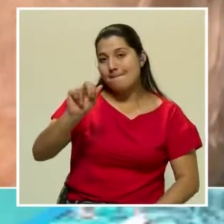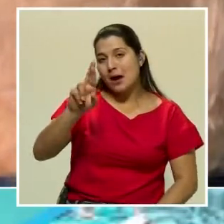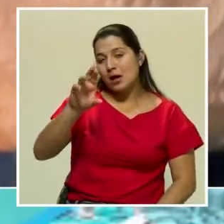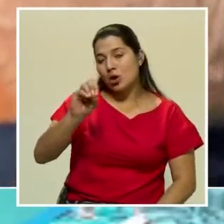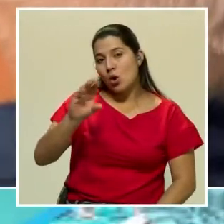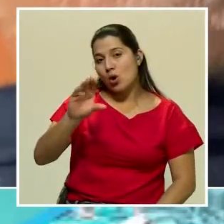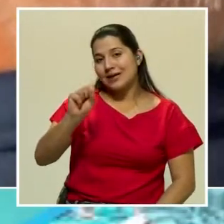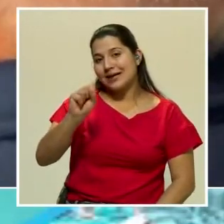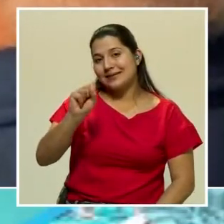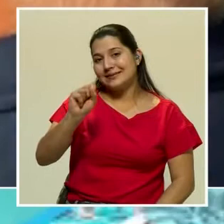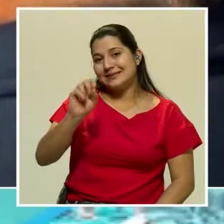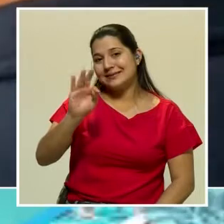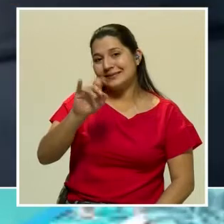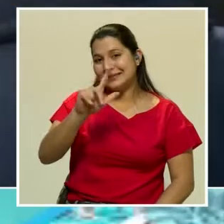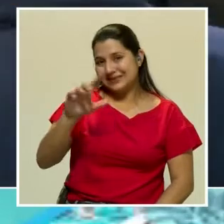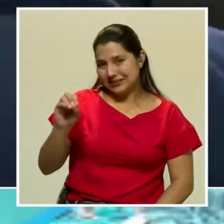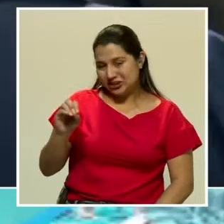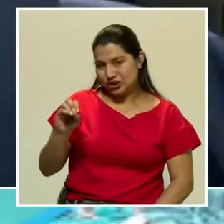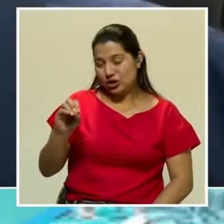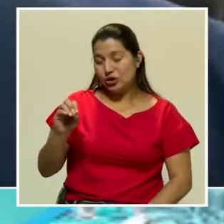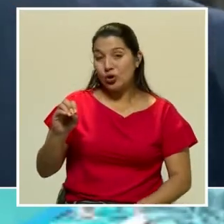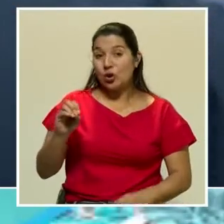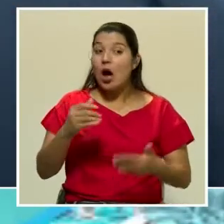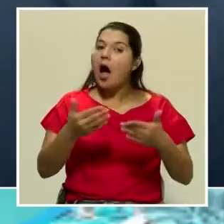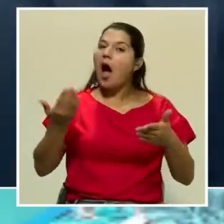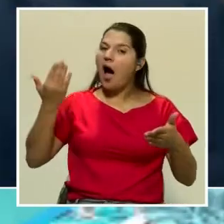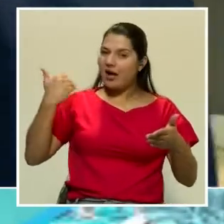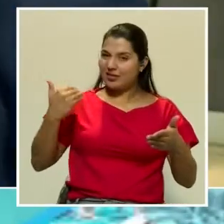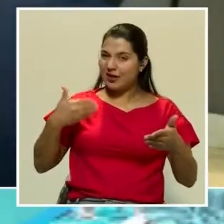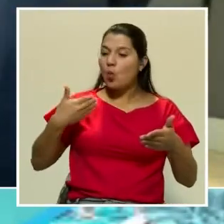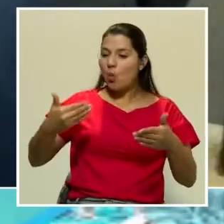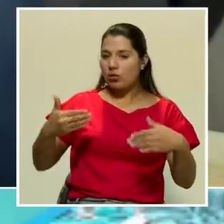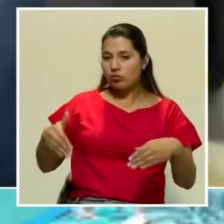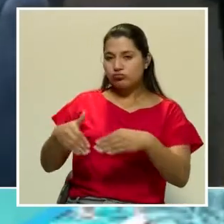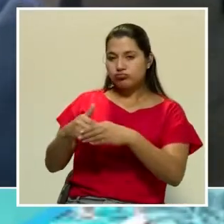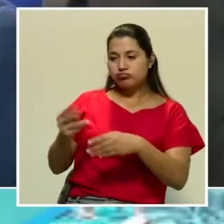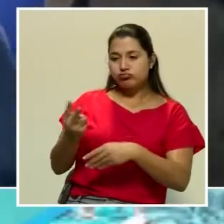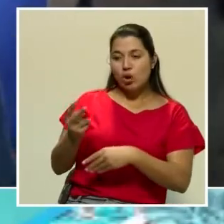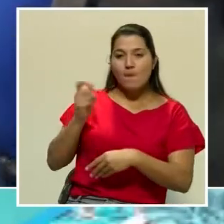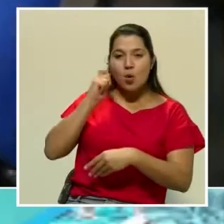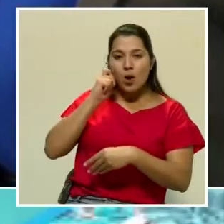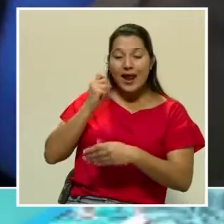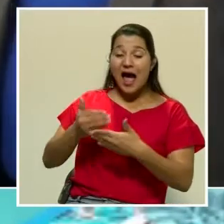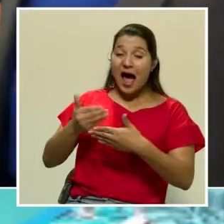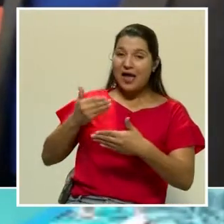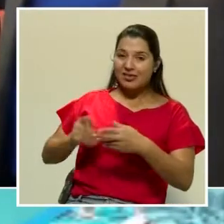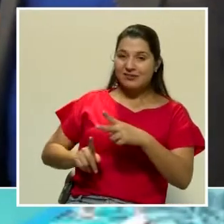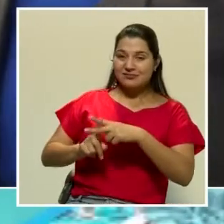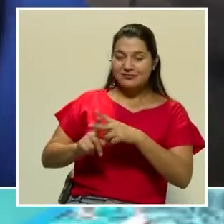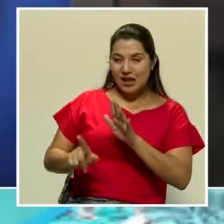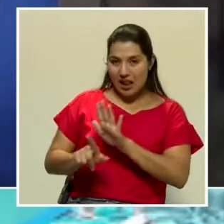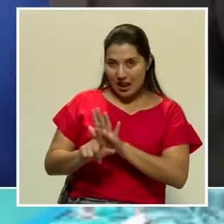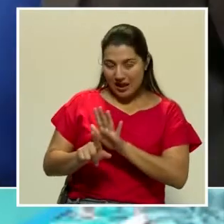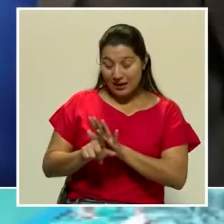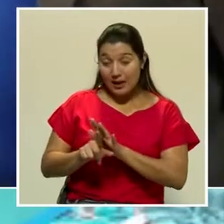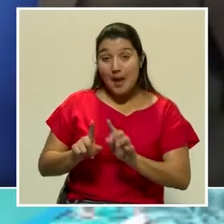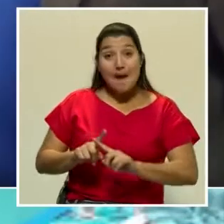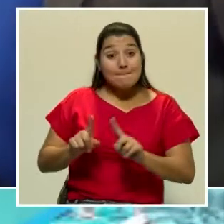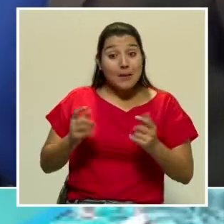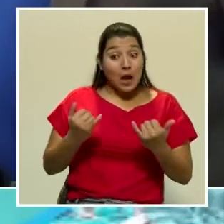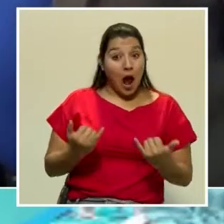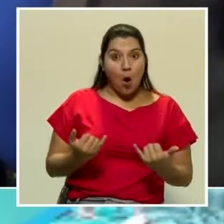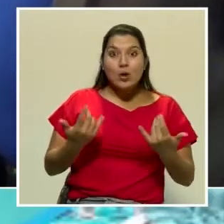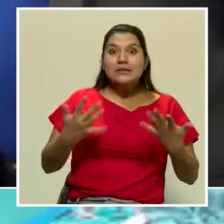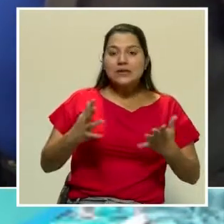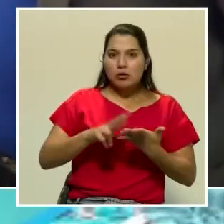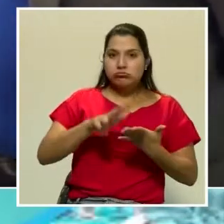notario. Eso es un elemento que los abogados manifiestan que también se tiene que ver en torno a que él no tenía por qué